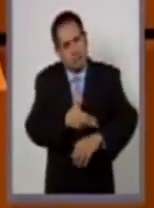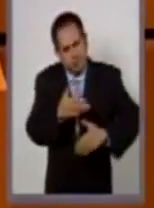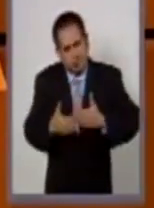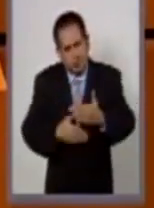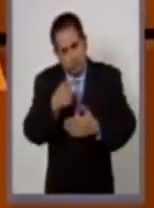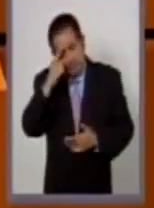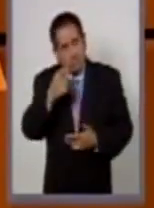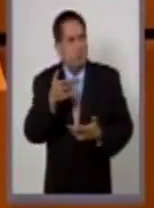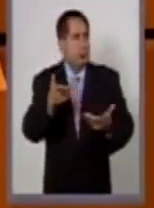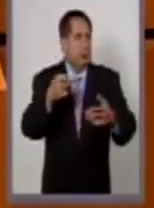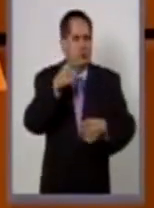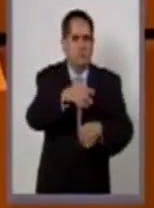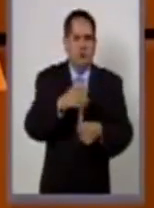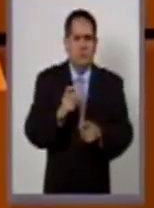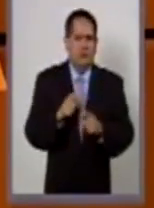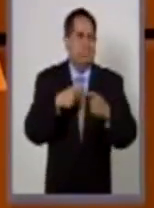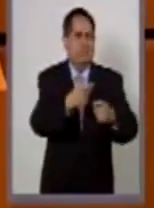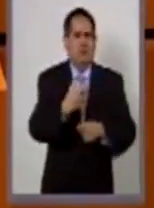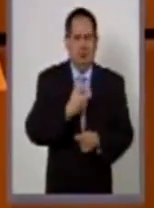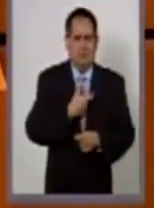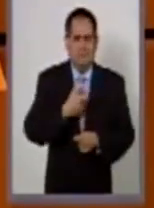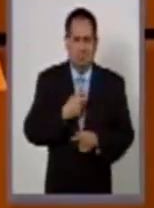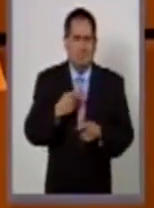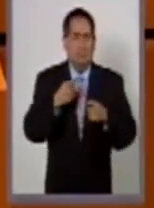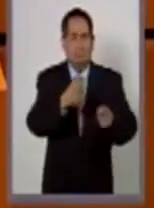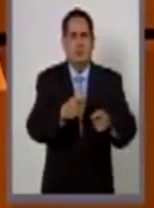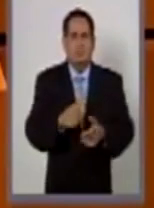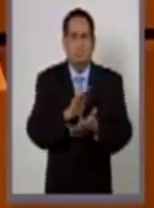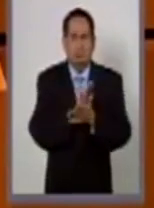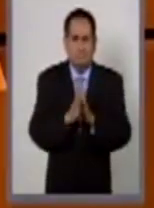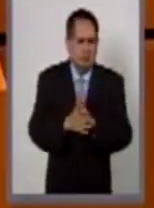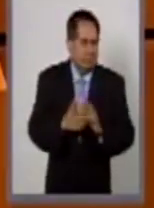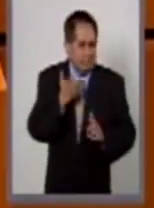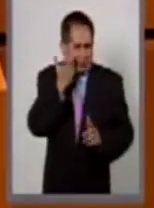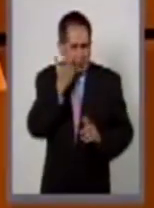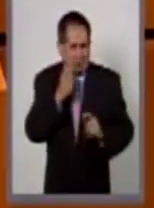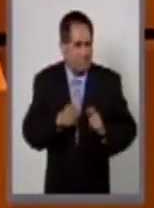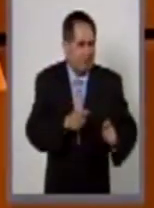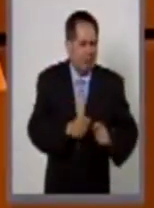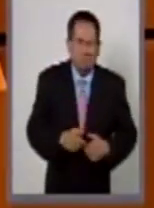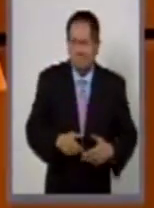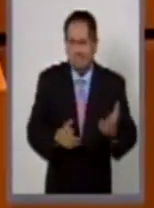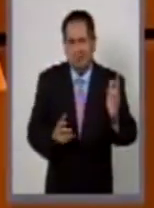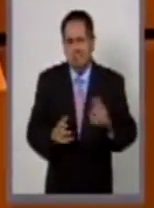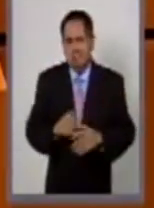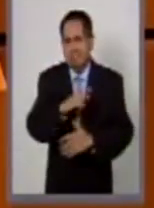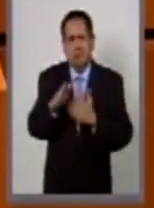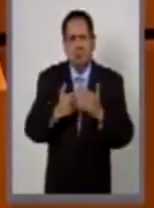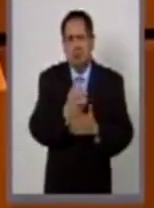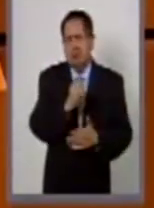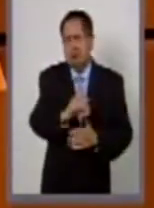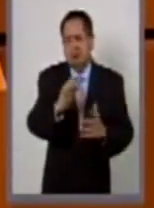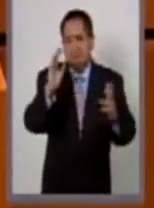hasta para la condecoración Belisario Domínguez, hay el manejo y el arreglo, todo es así.